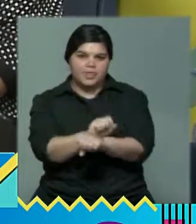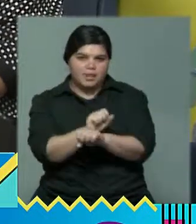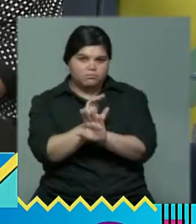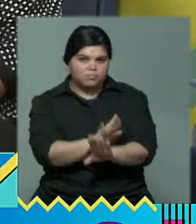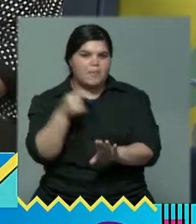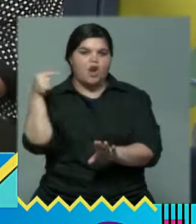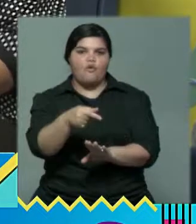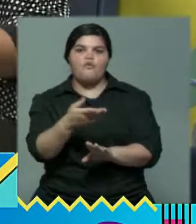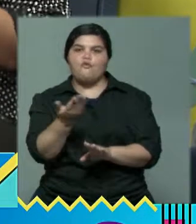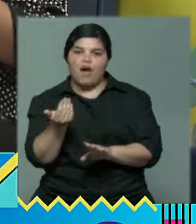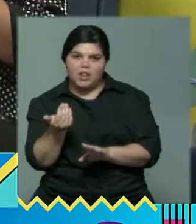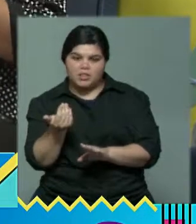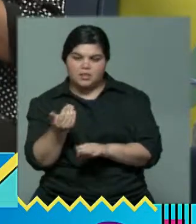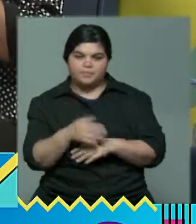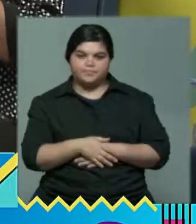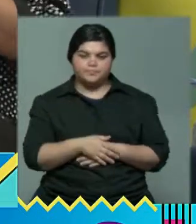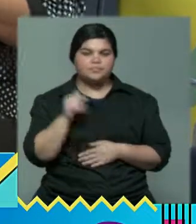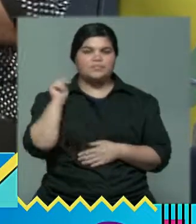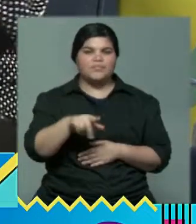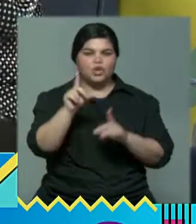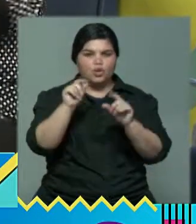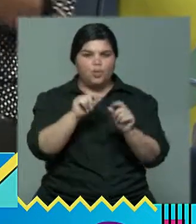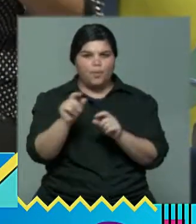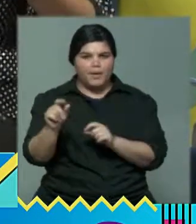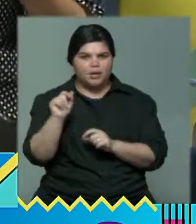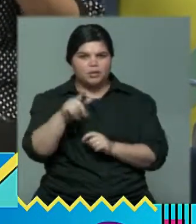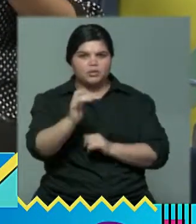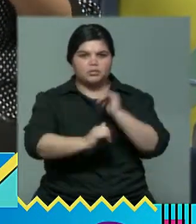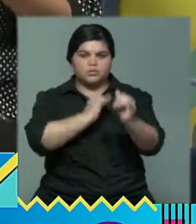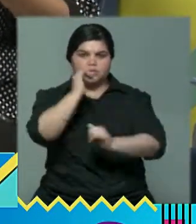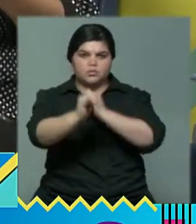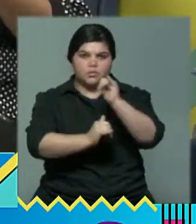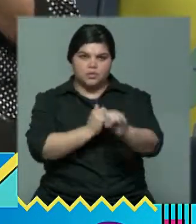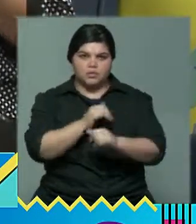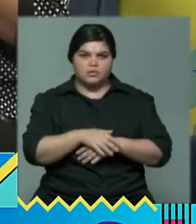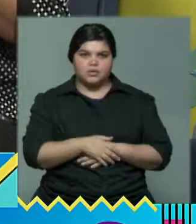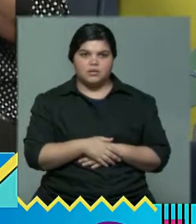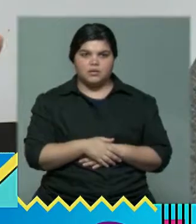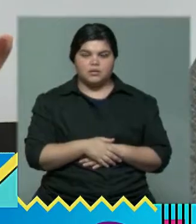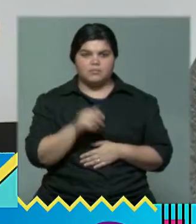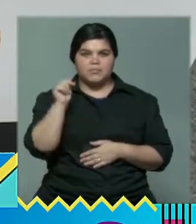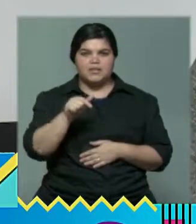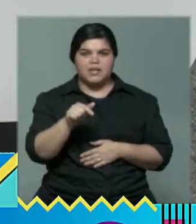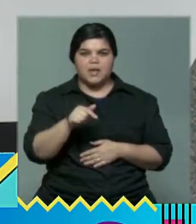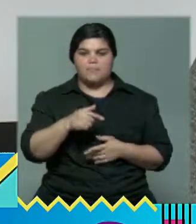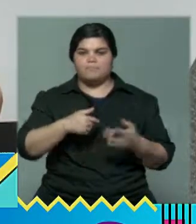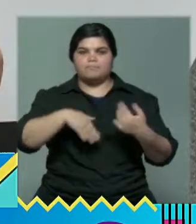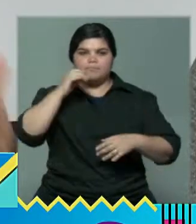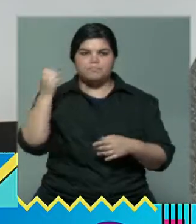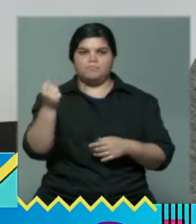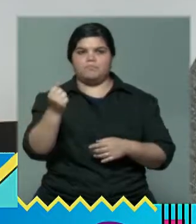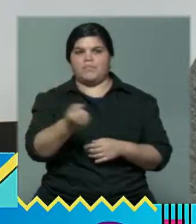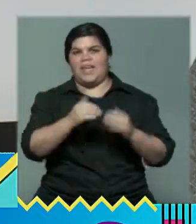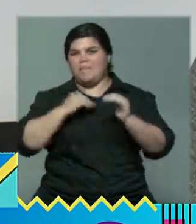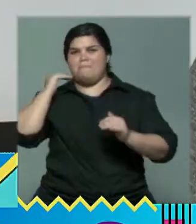es en representación de la mayoría de las personas que cometen delitos, no es significativo. Es alto,